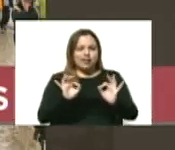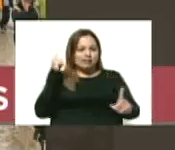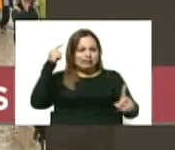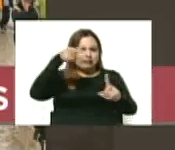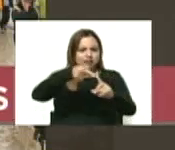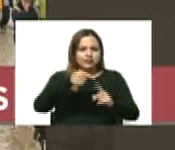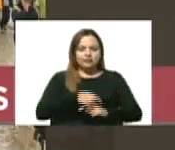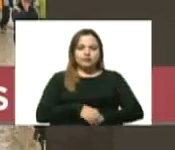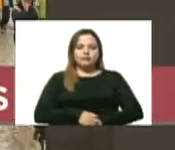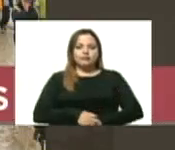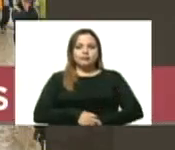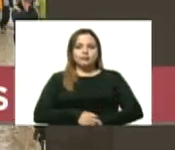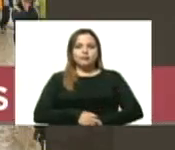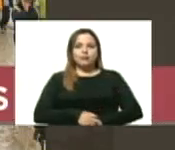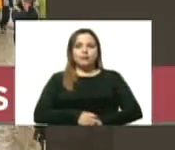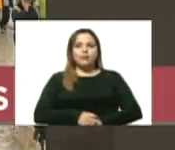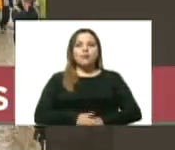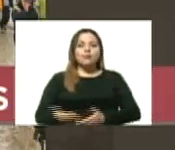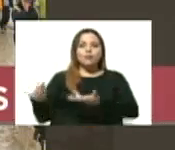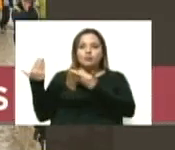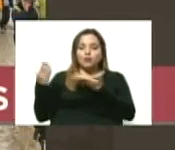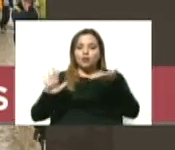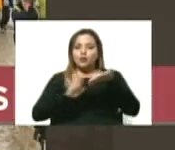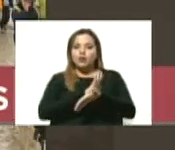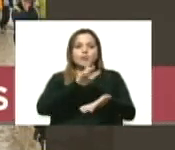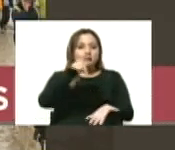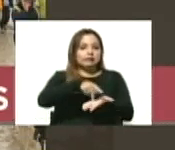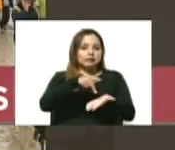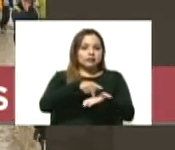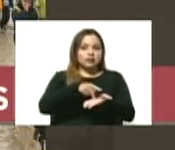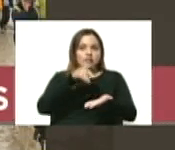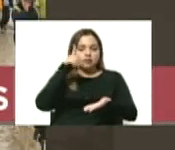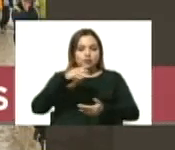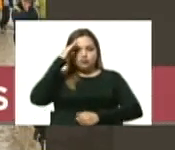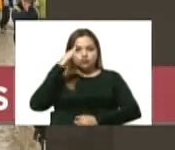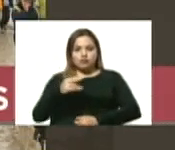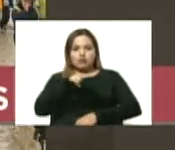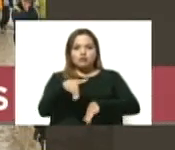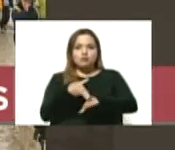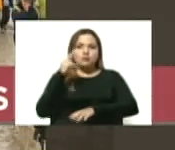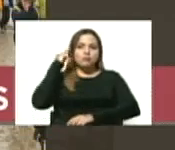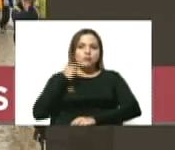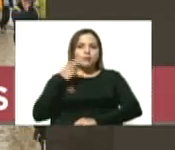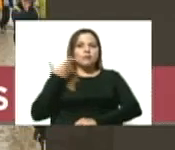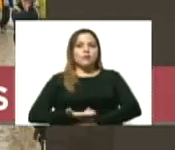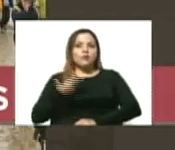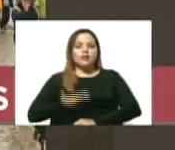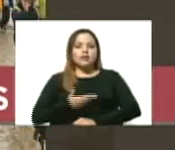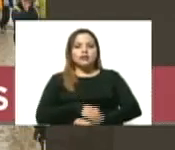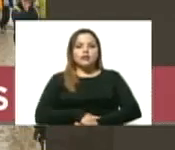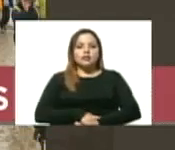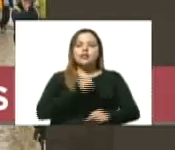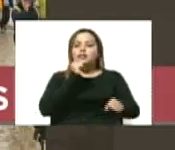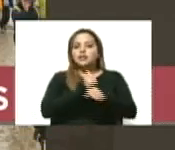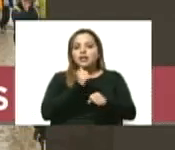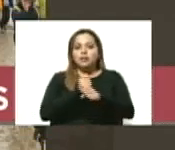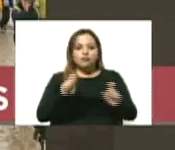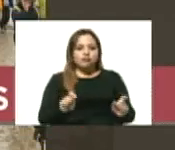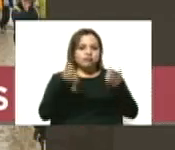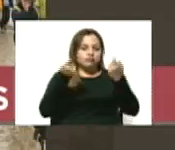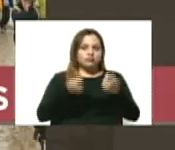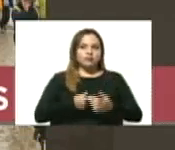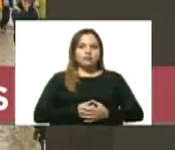directa. Allí vemos entonces parte de lo que ha sido también la presencia de la Fuerza Armada Nacional Bolivariana, importantísimo para las labores de